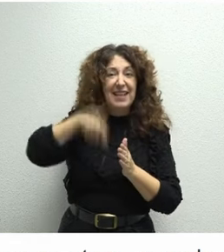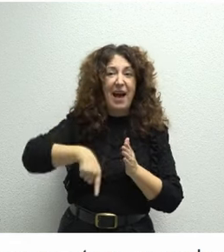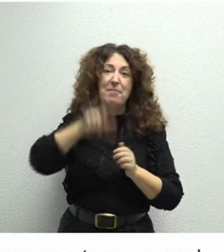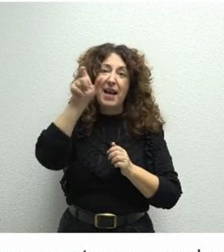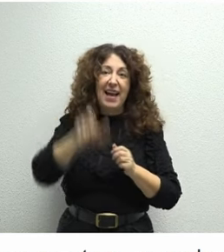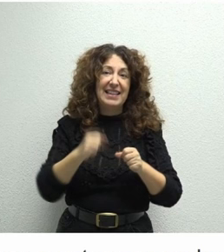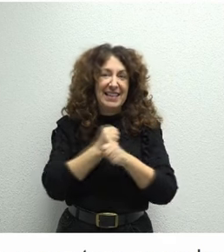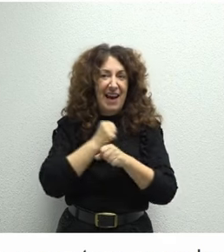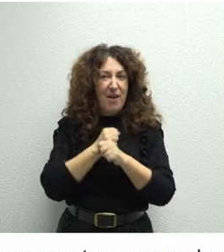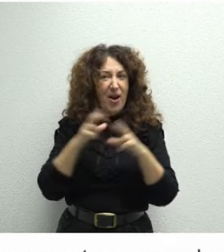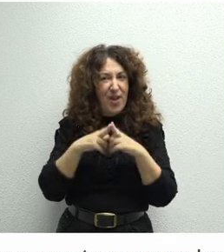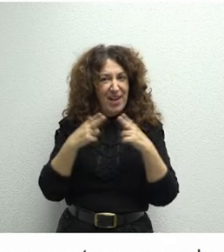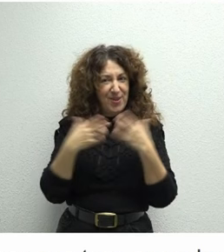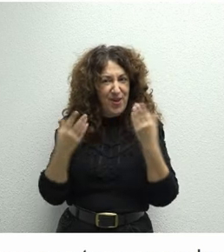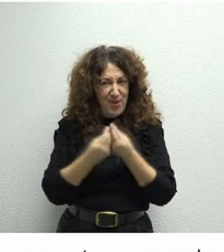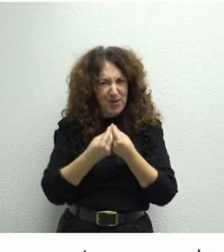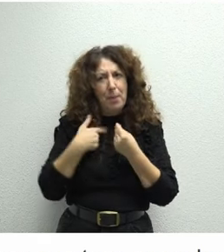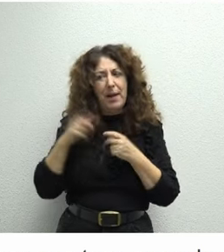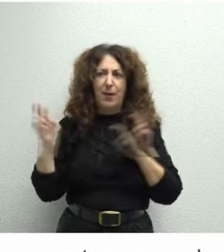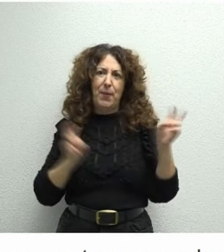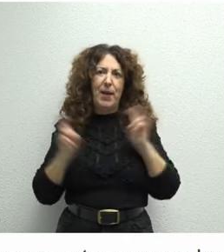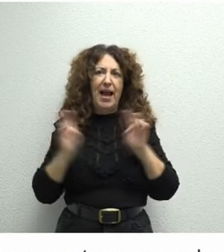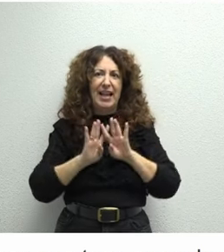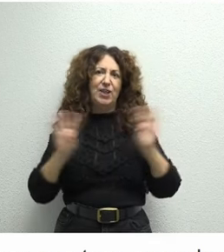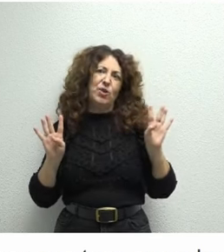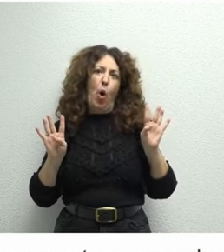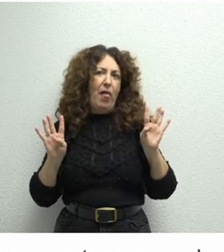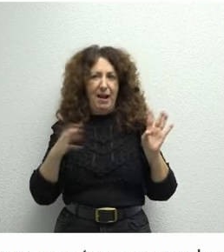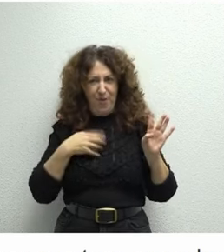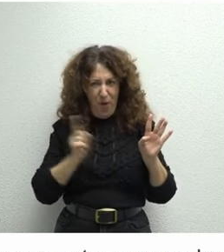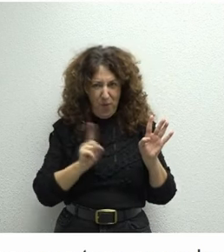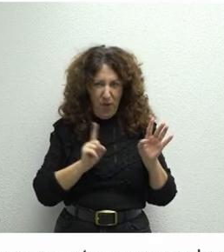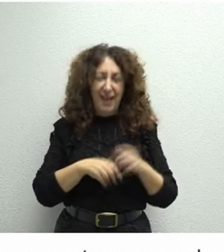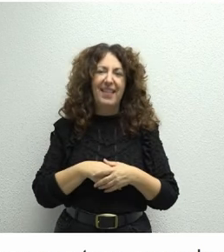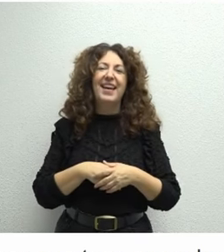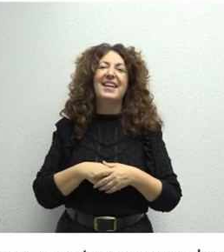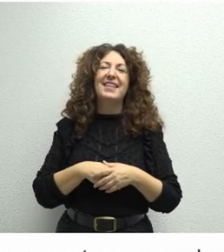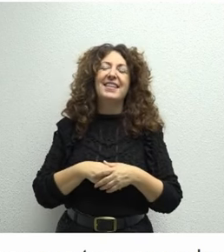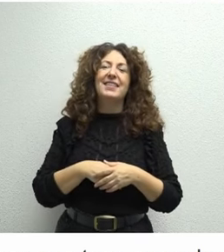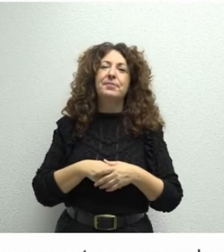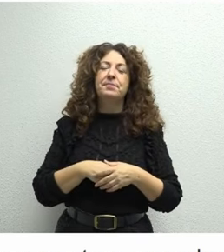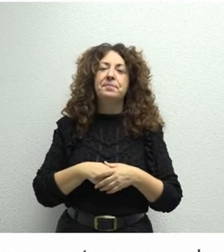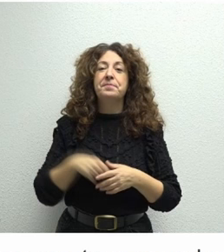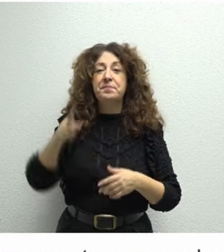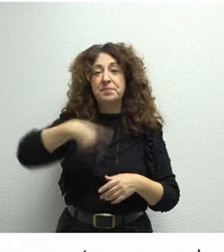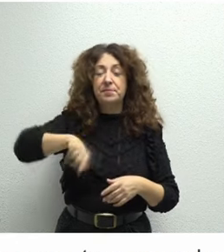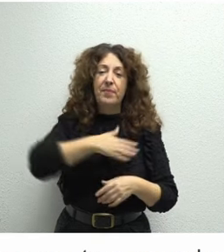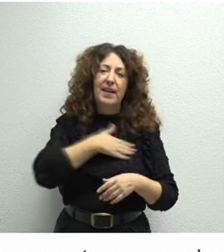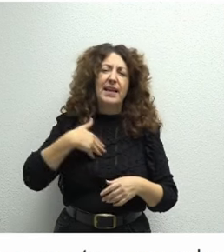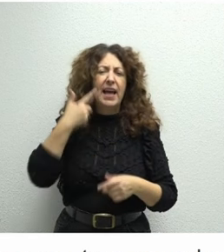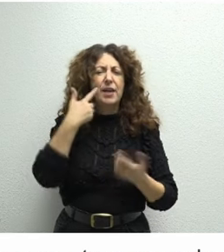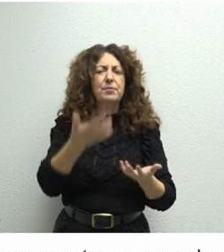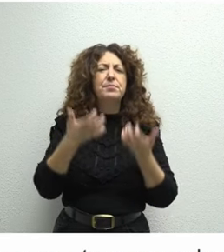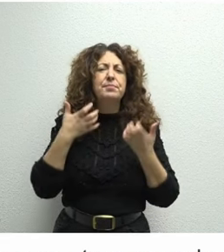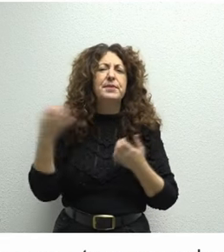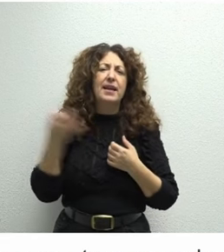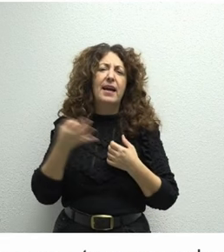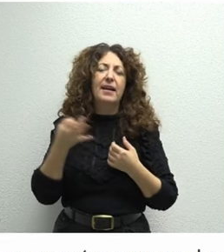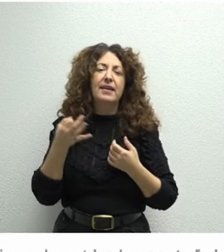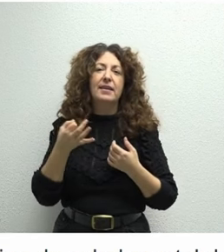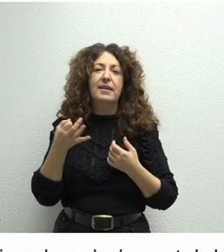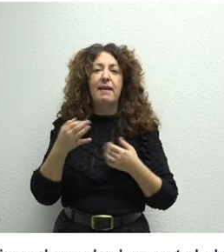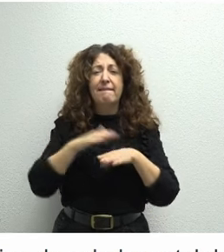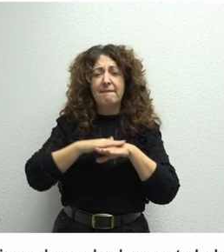social que nos ha podido acompañar pero no podíamos salir todas Nosotros hemos querido hemos querido recalcar que